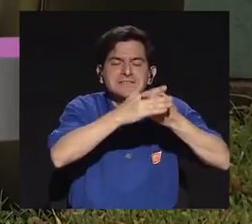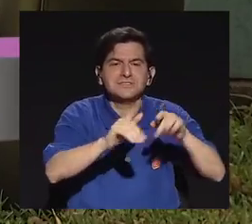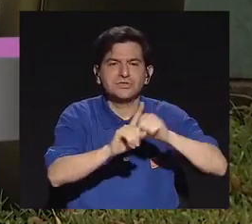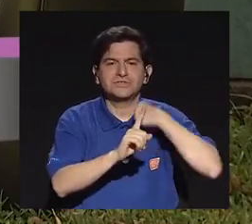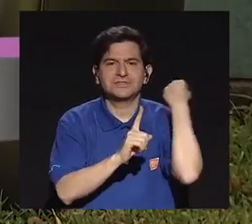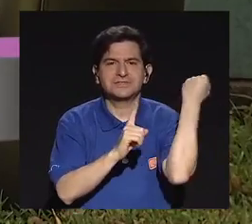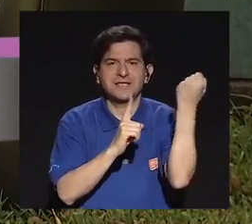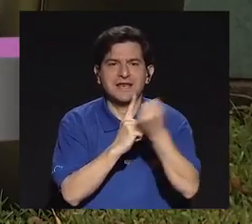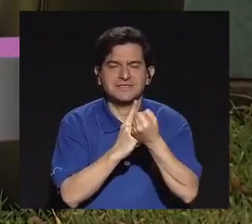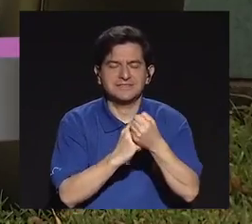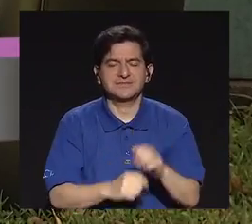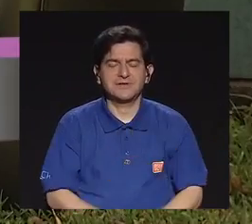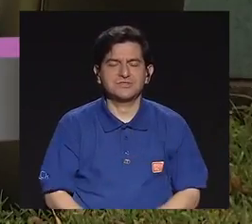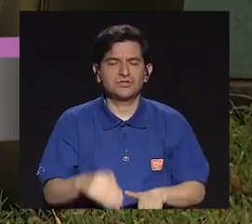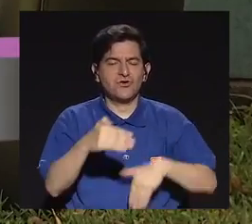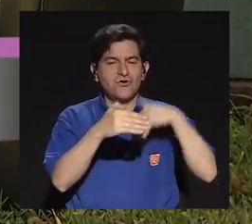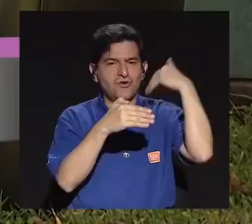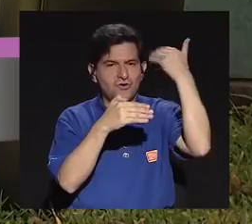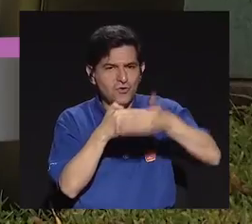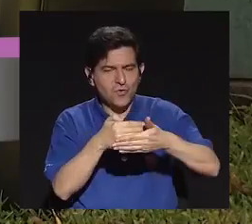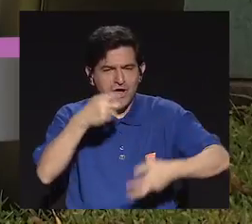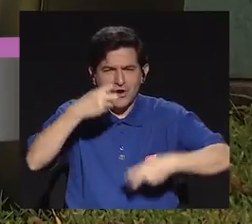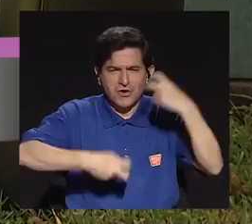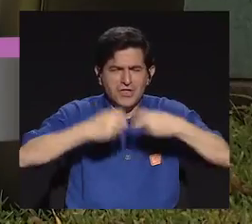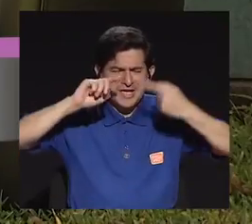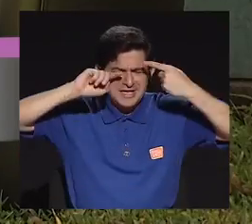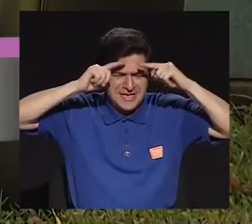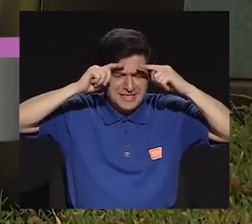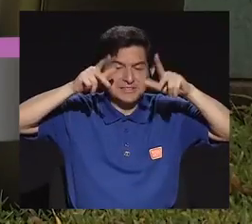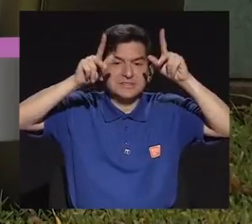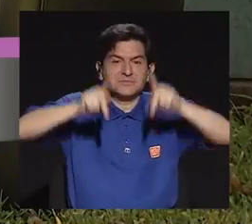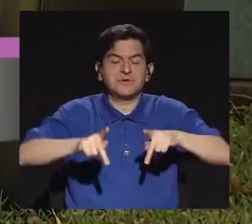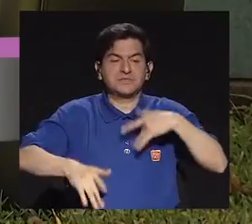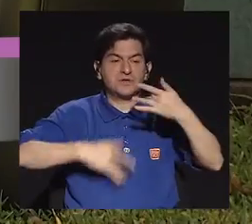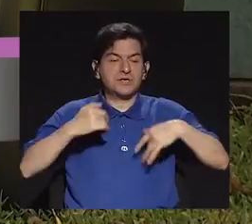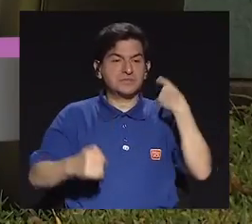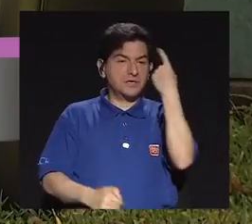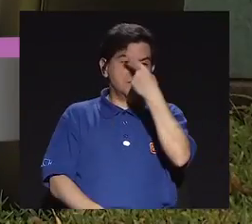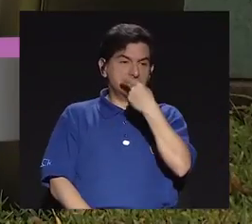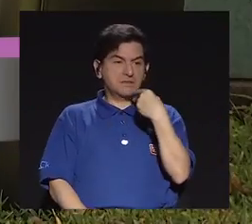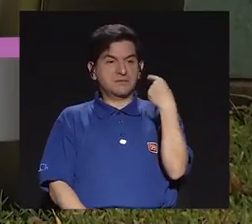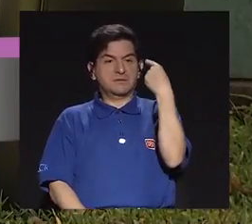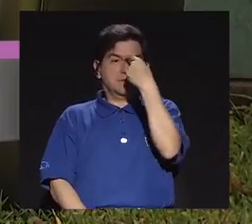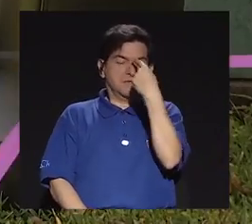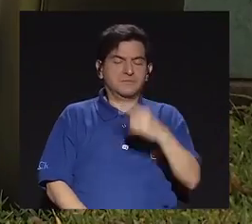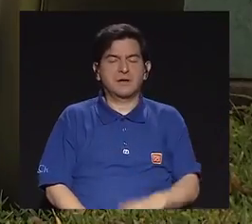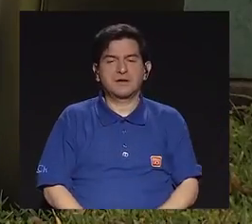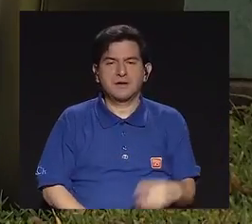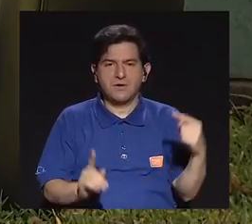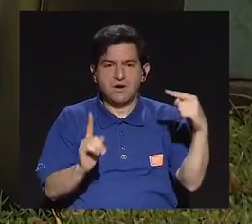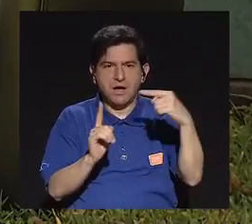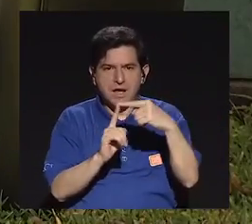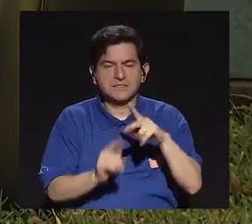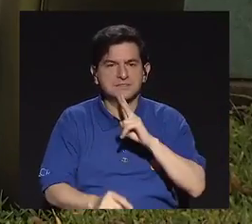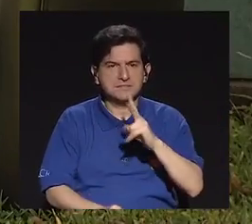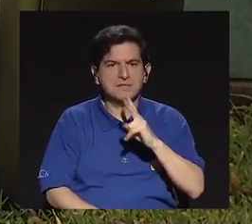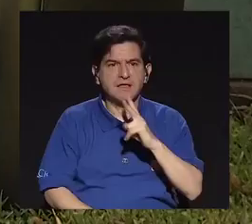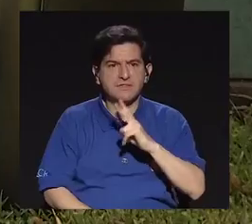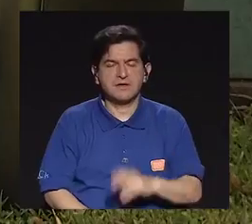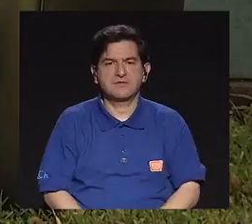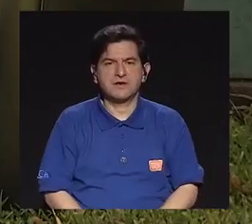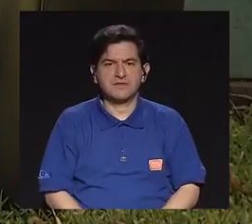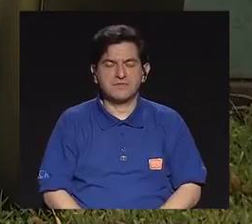migraña. Una antesala, digamos. Que 10, 15 minutos antes de la crisis de dolor viene el paciente, se siente mareo, puede tener esa inestabilidad hasta un vértigo verdadero